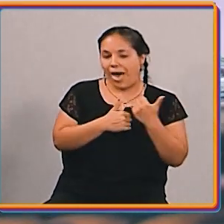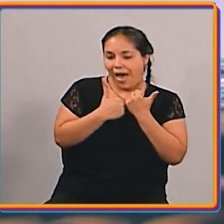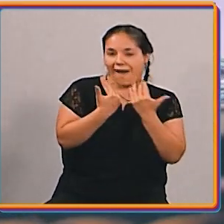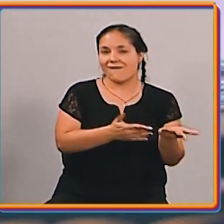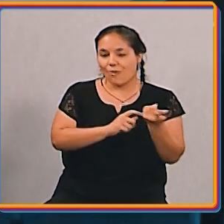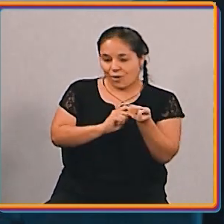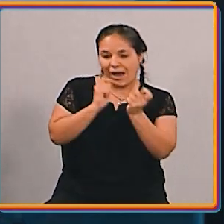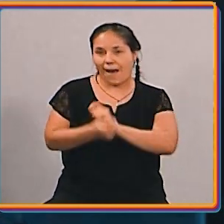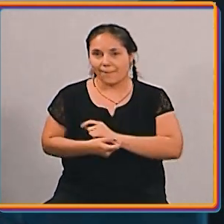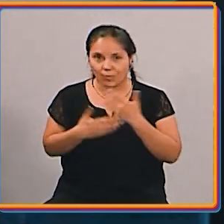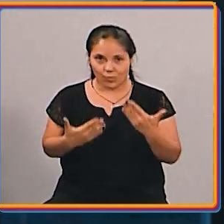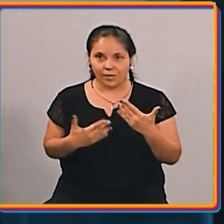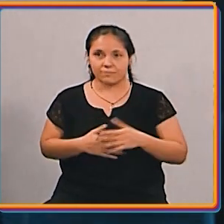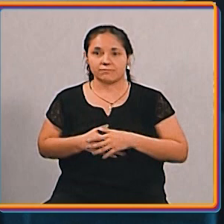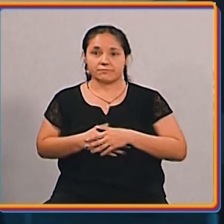favor.